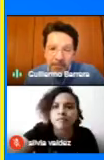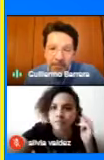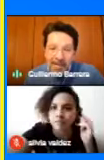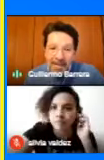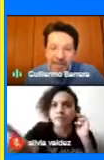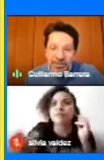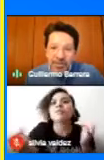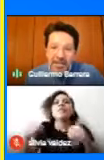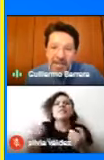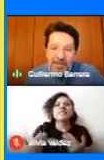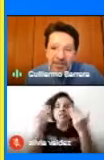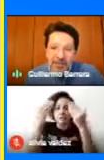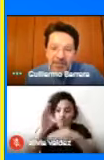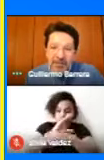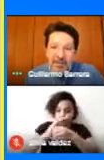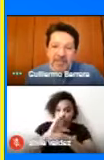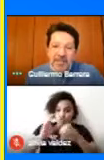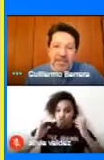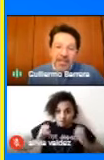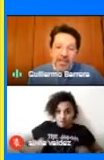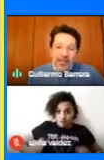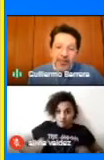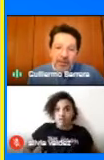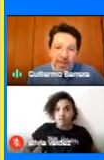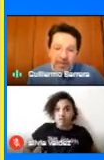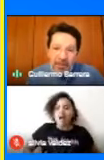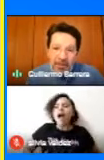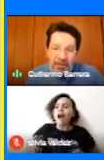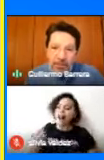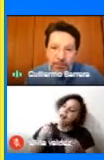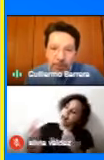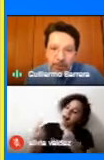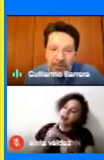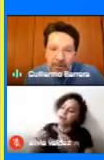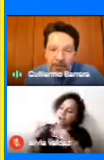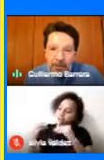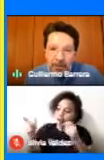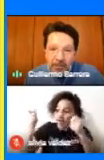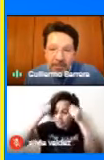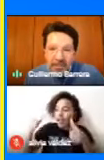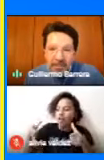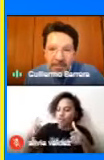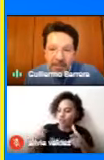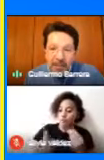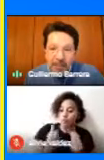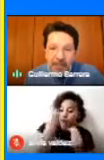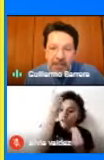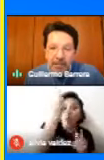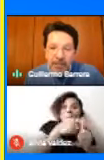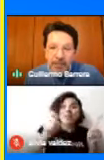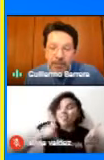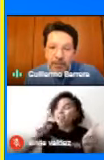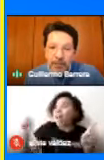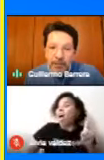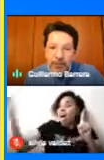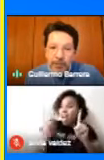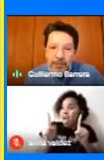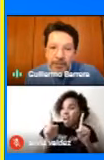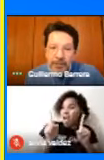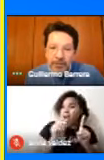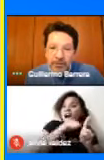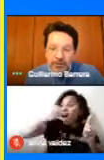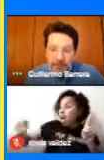le permiten al ciudadano interactuar con el Estado desde el punto de vista político sin la intermediación de los